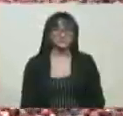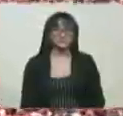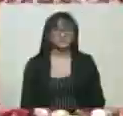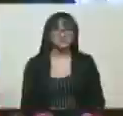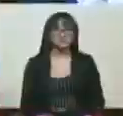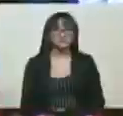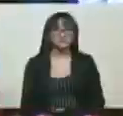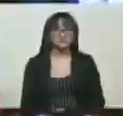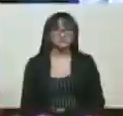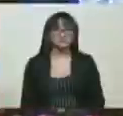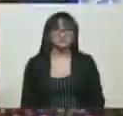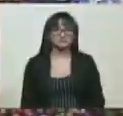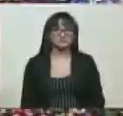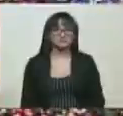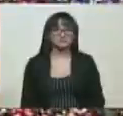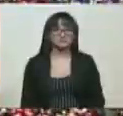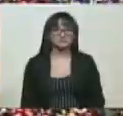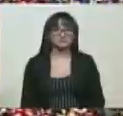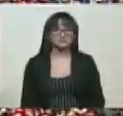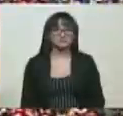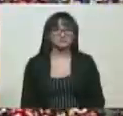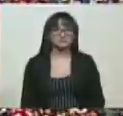Estoy de acuerdo contigo.